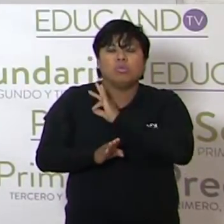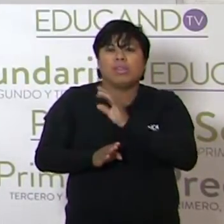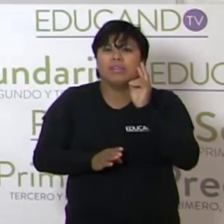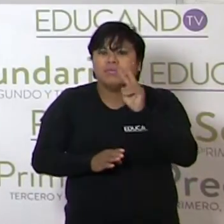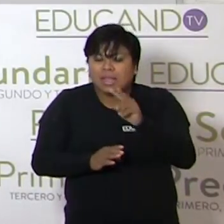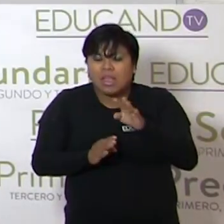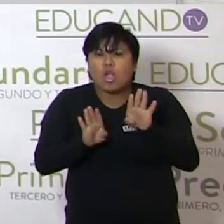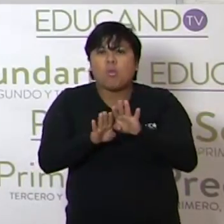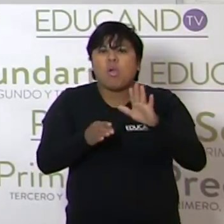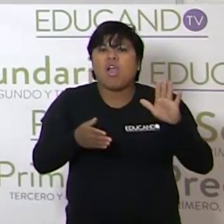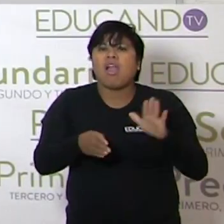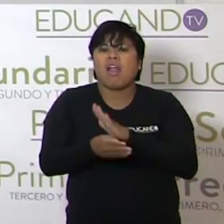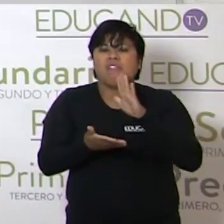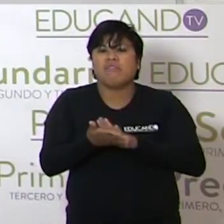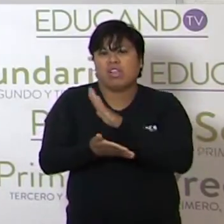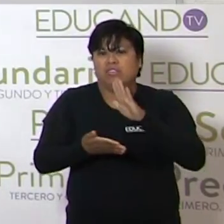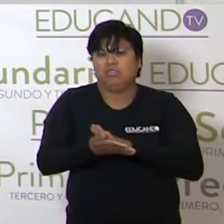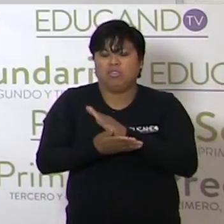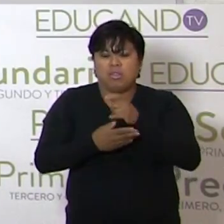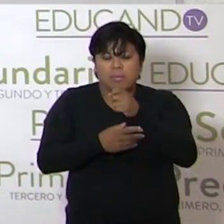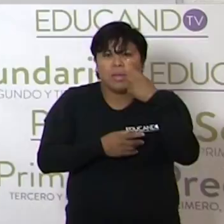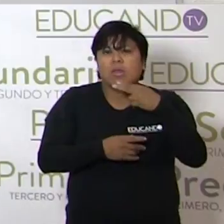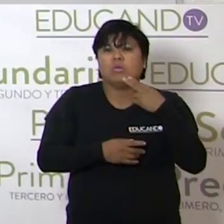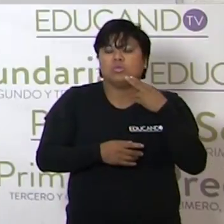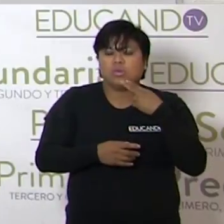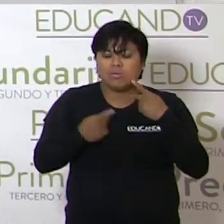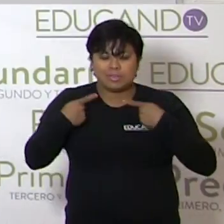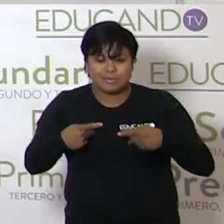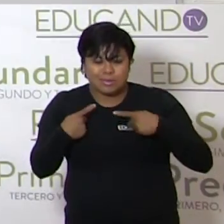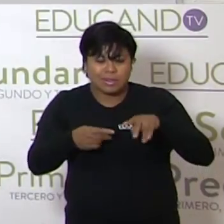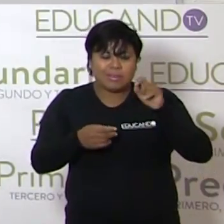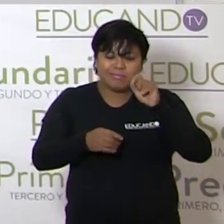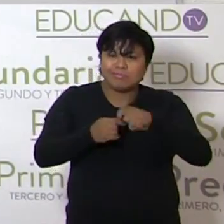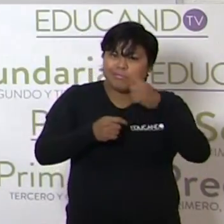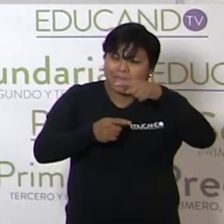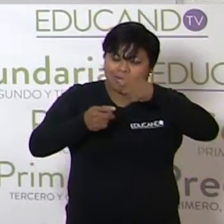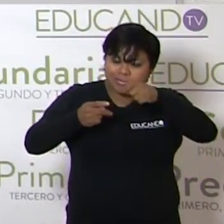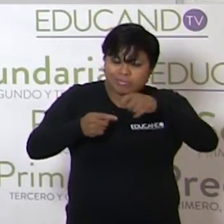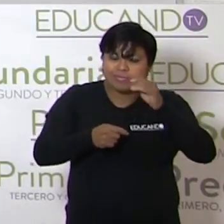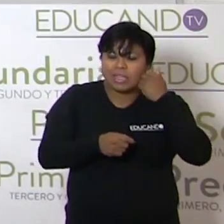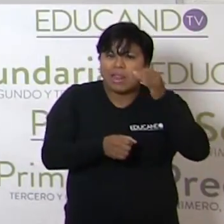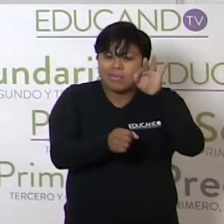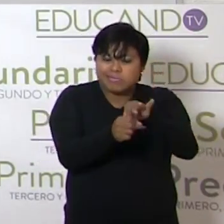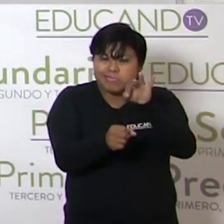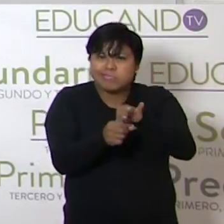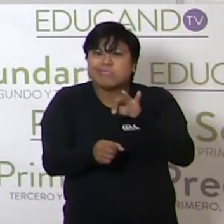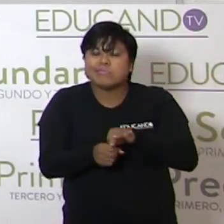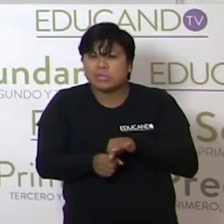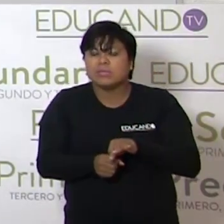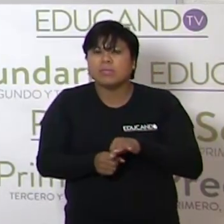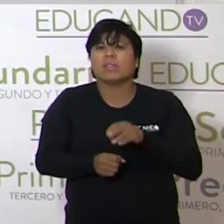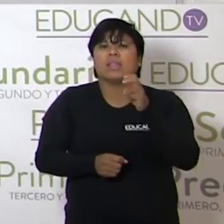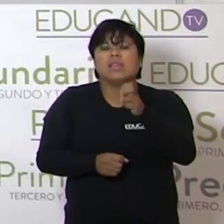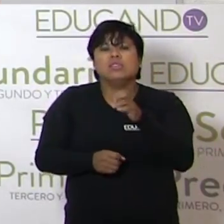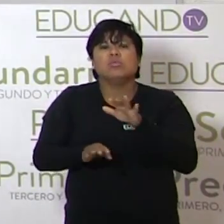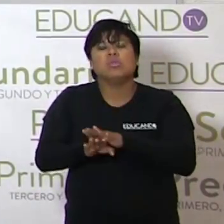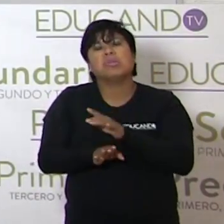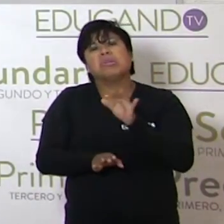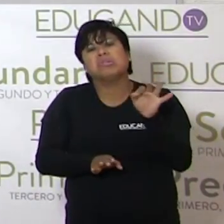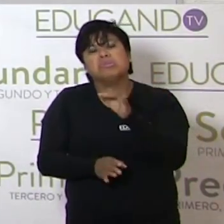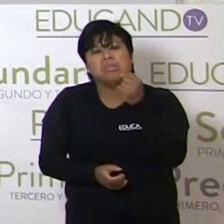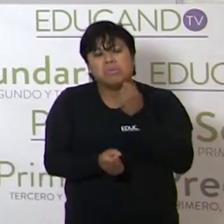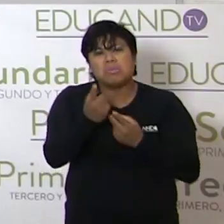esta calificación que le dan los usuarios a estas aplicaciones, pues por obvias razones, pues también nosotros nos